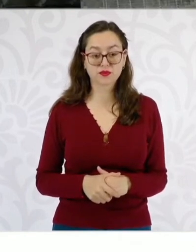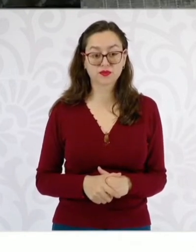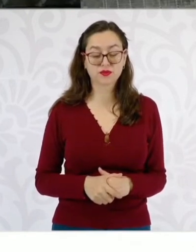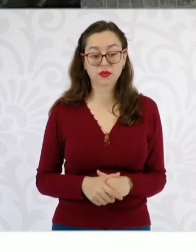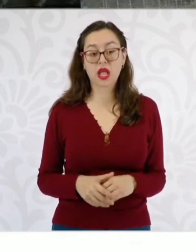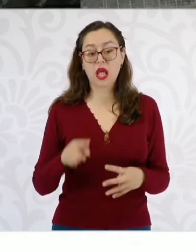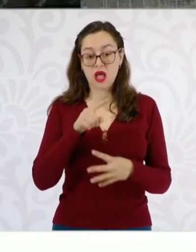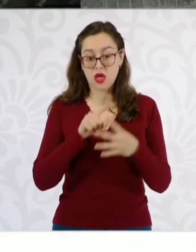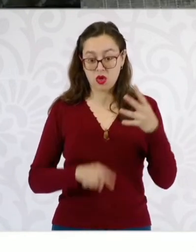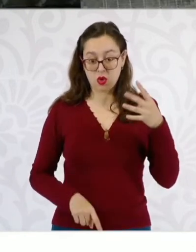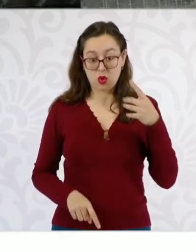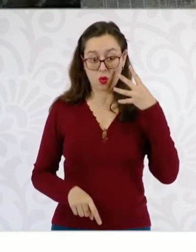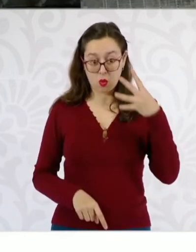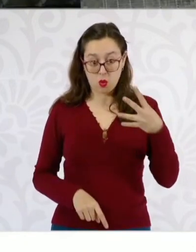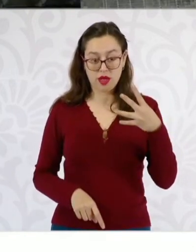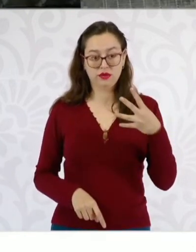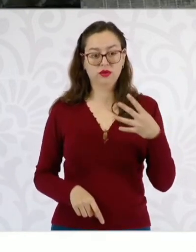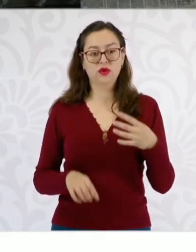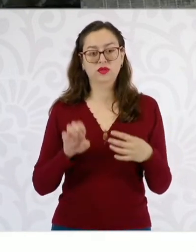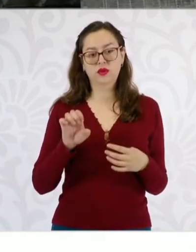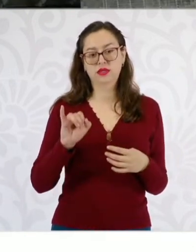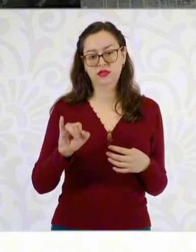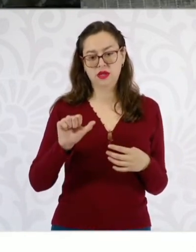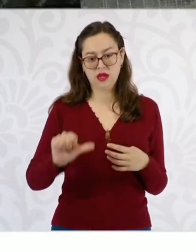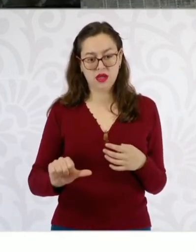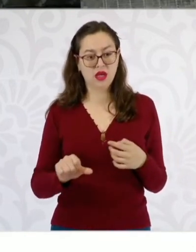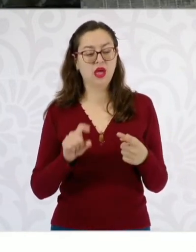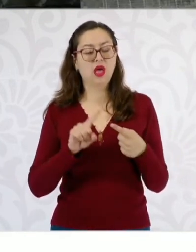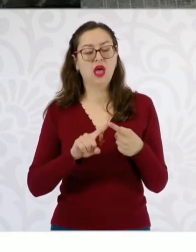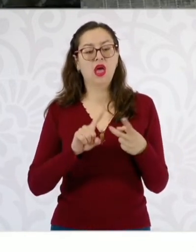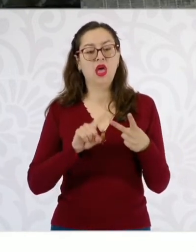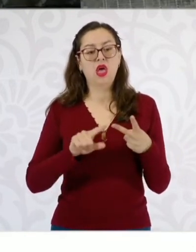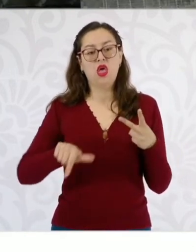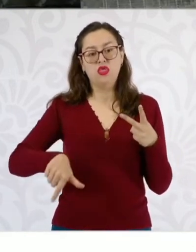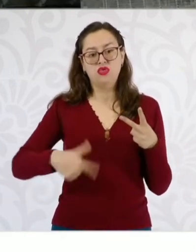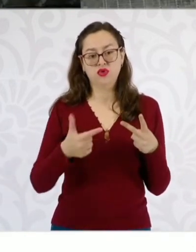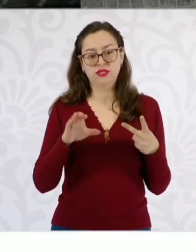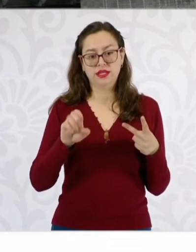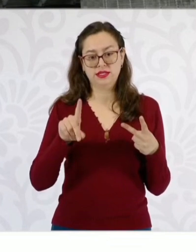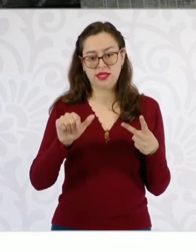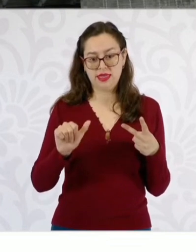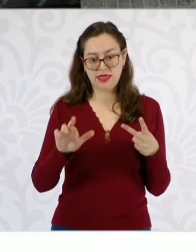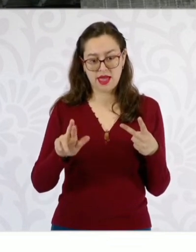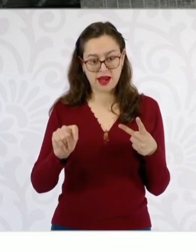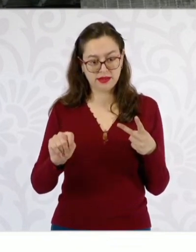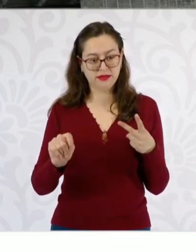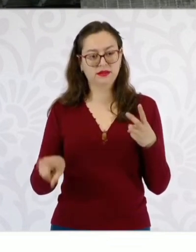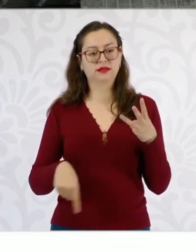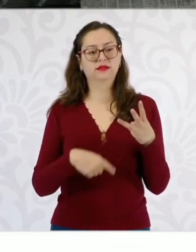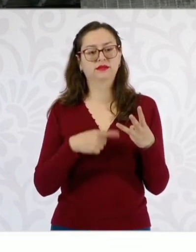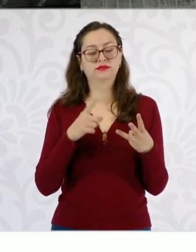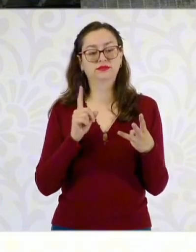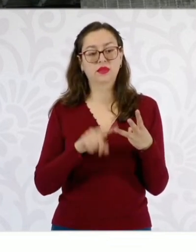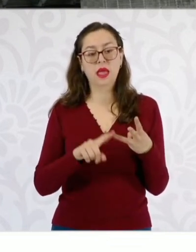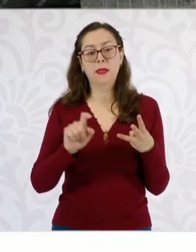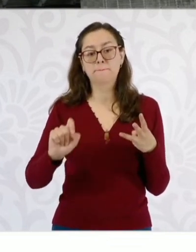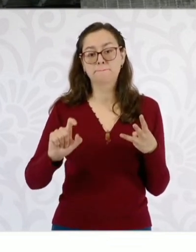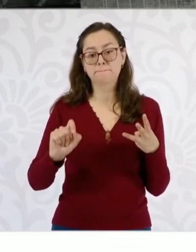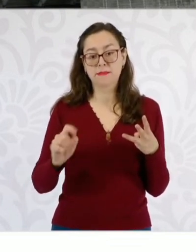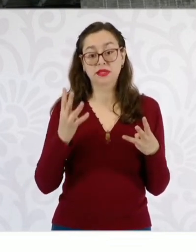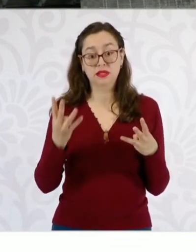Tenemos 4 escuelas de iniciación artística, hay 12 centros de educación artística media superior, las 24